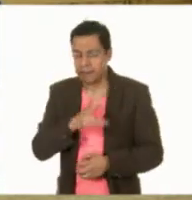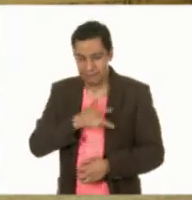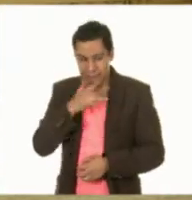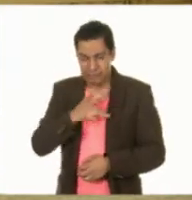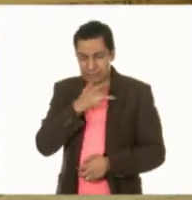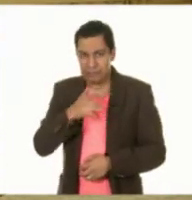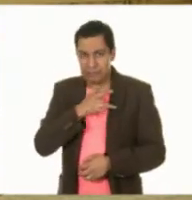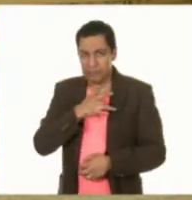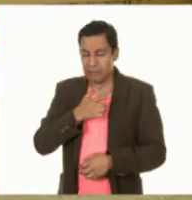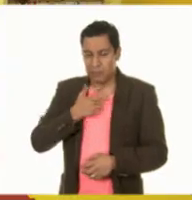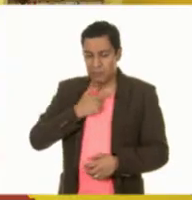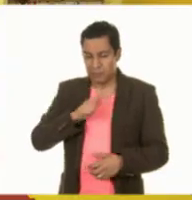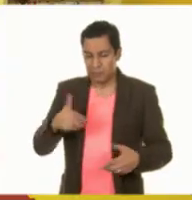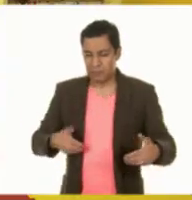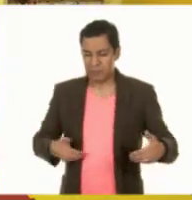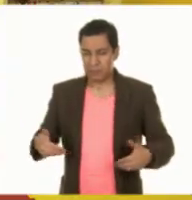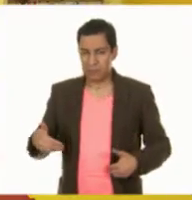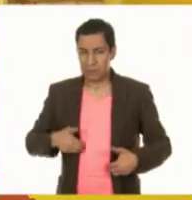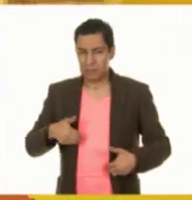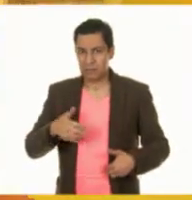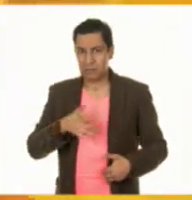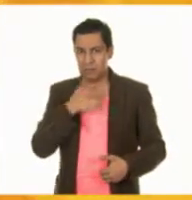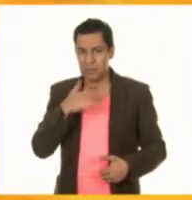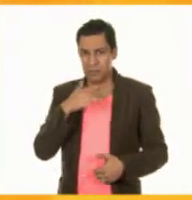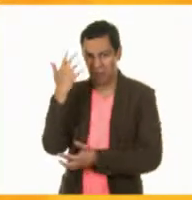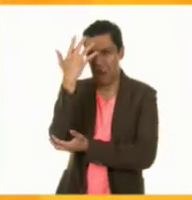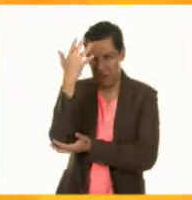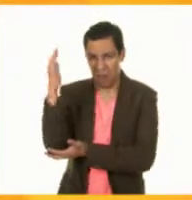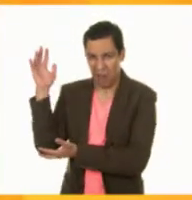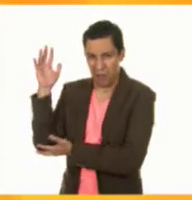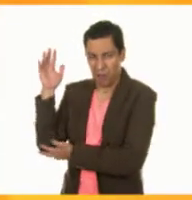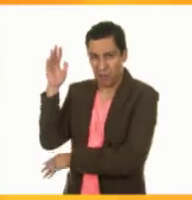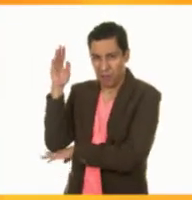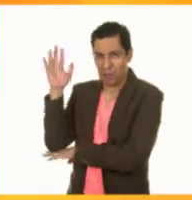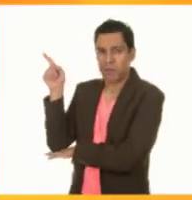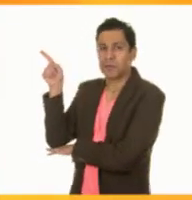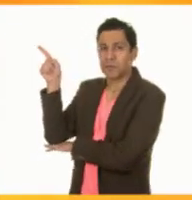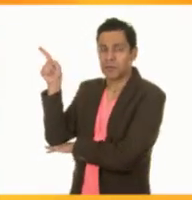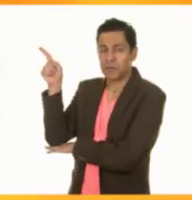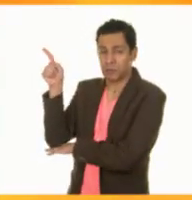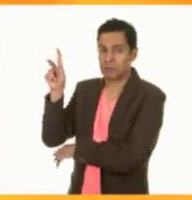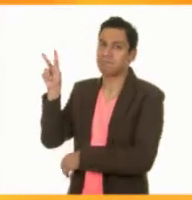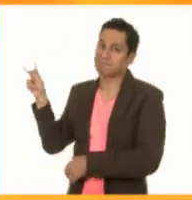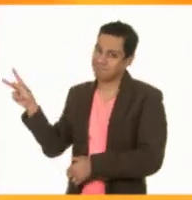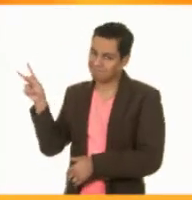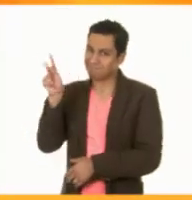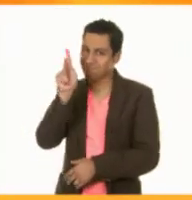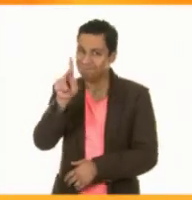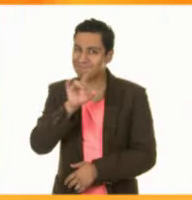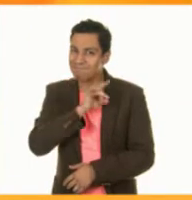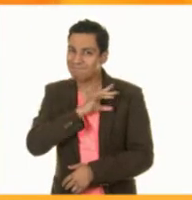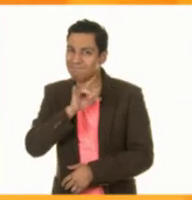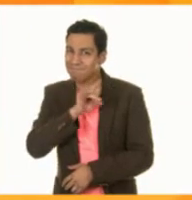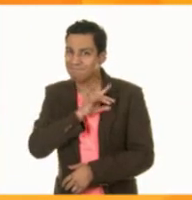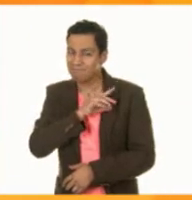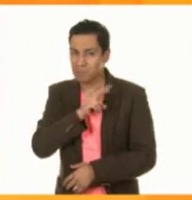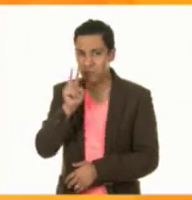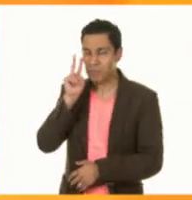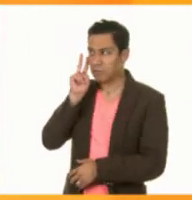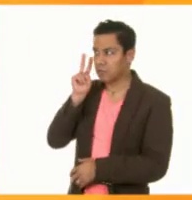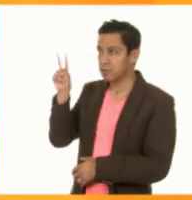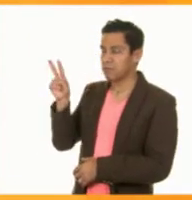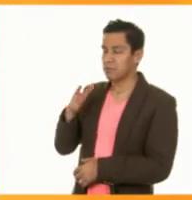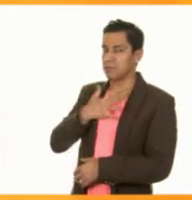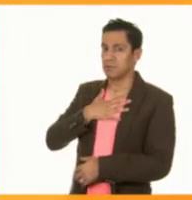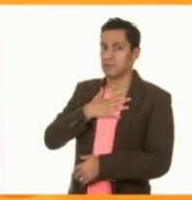sean tan agradables. Este árbol para ti puede ser de ese tipo. ¿Ves cómo no todo